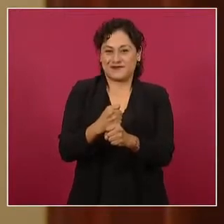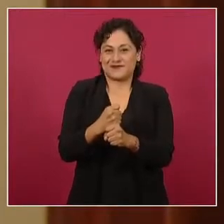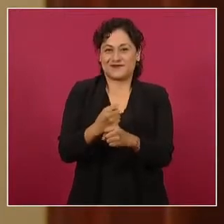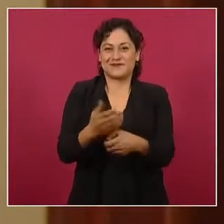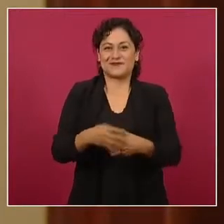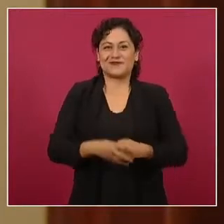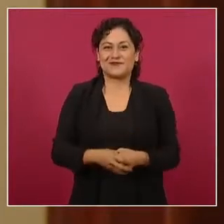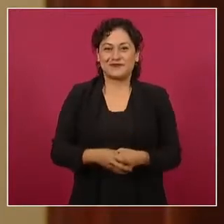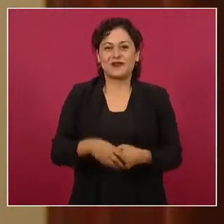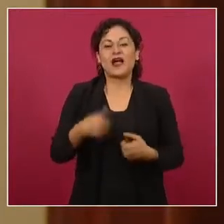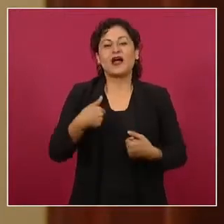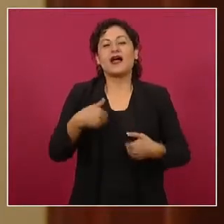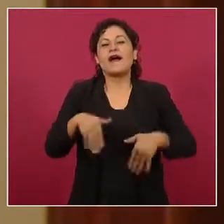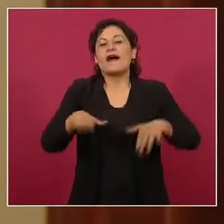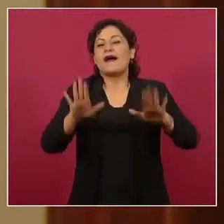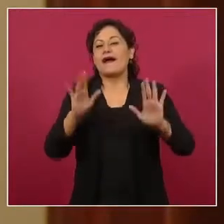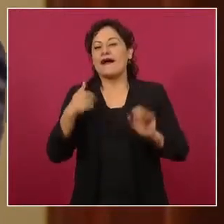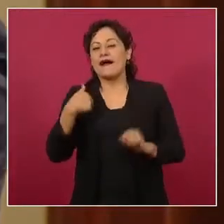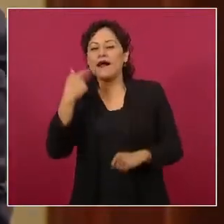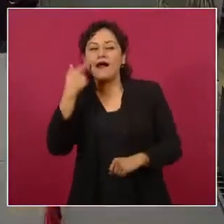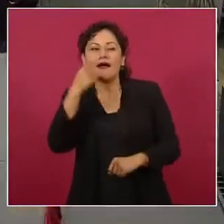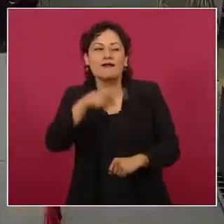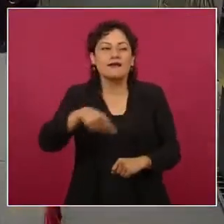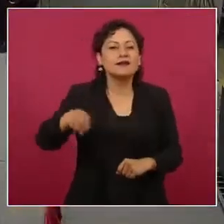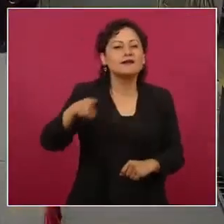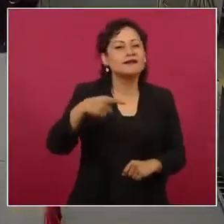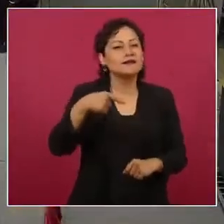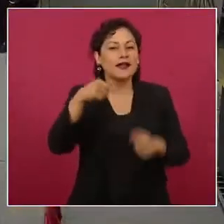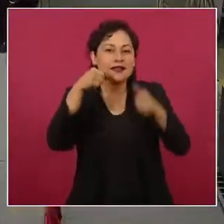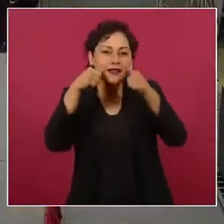Lo hice para ver si estaba.